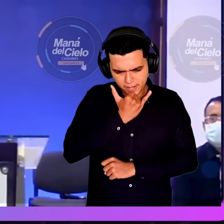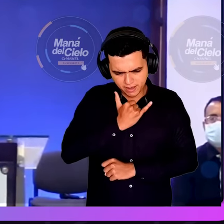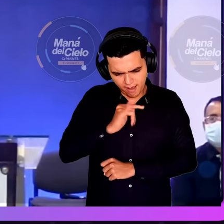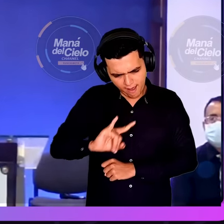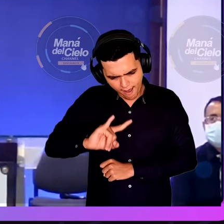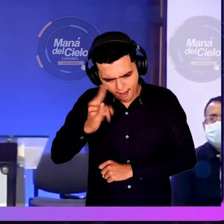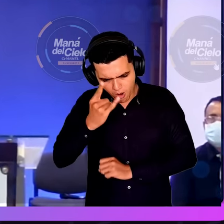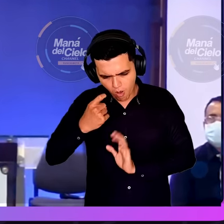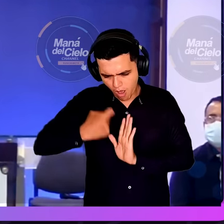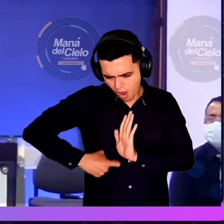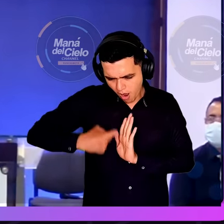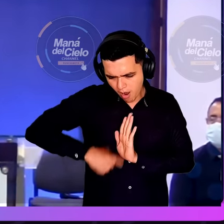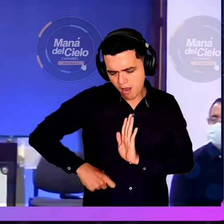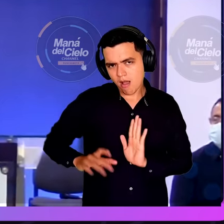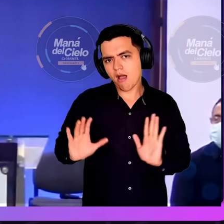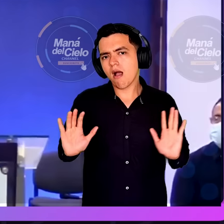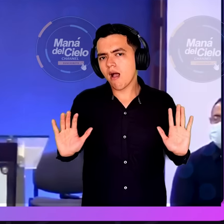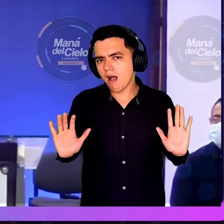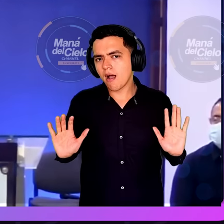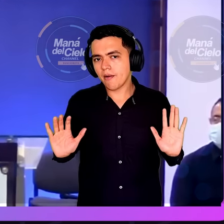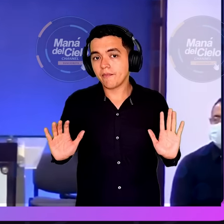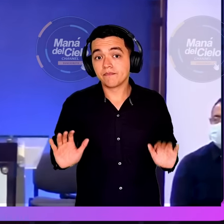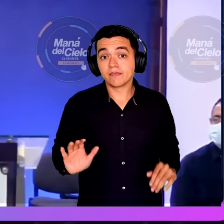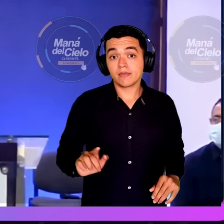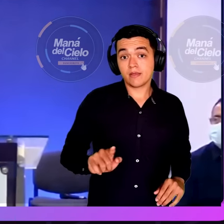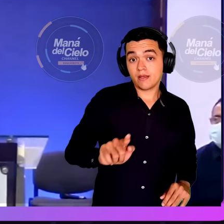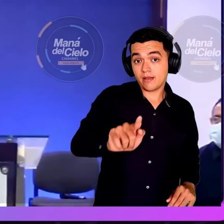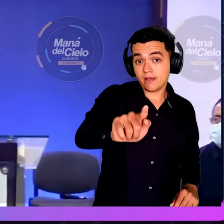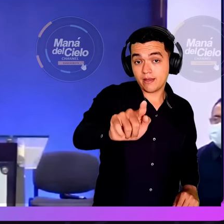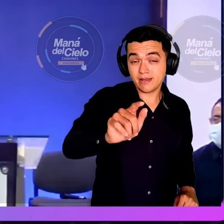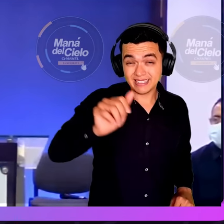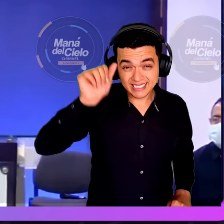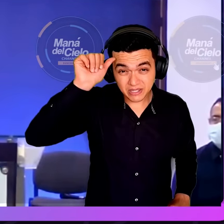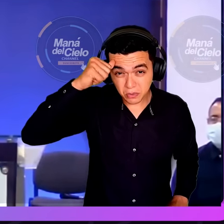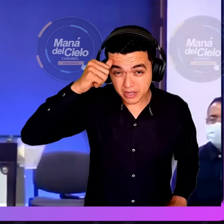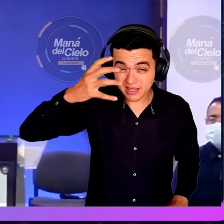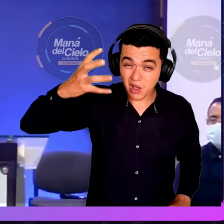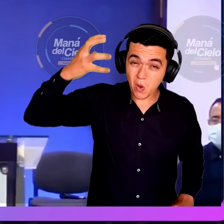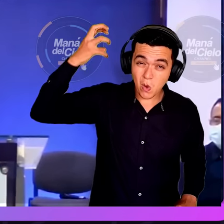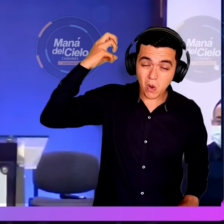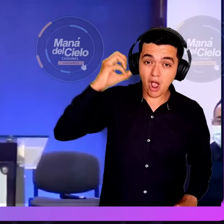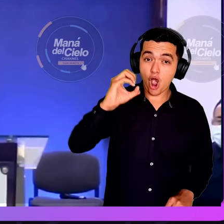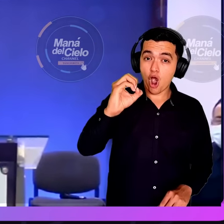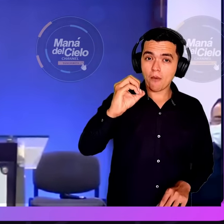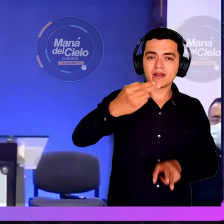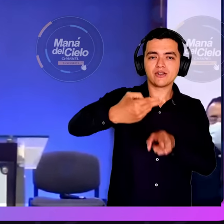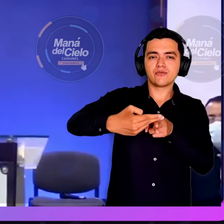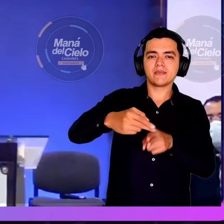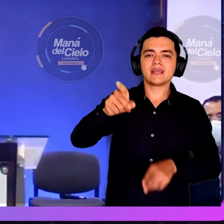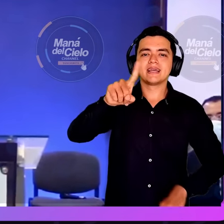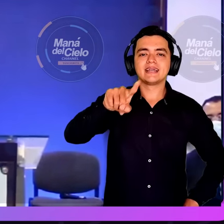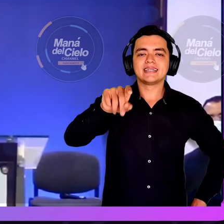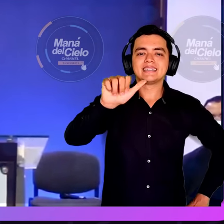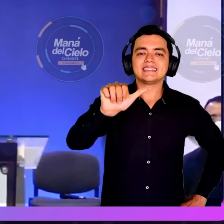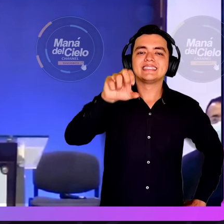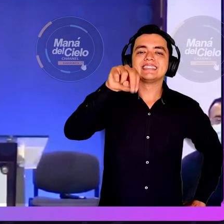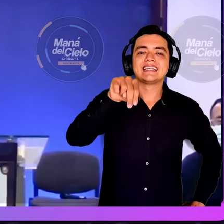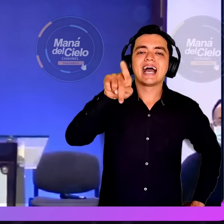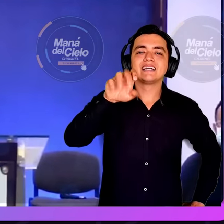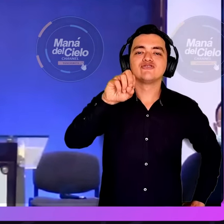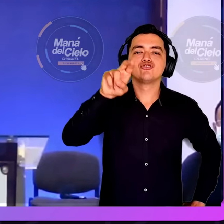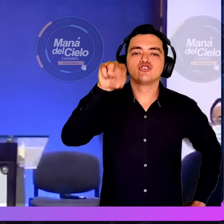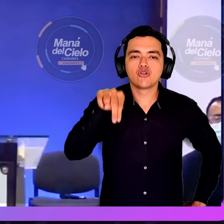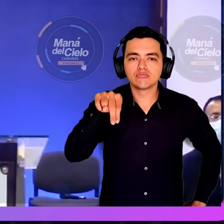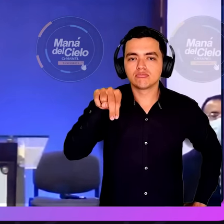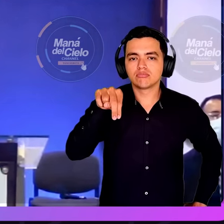mirando, líbrame de tentación, que es la base fundamental del Padre Nuestro en la oración. Líbrame de tentación, Señor, líbrame del mal. Yo te invito para que saques tiempo, para